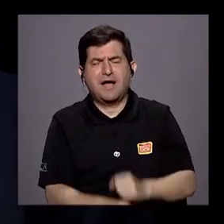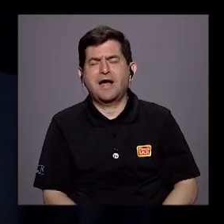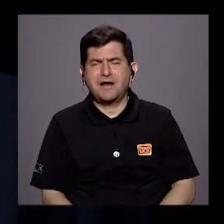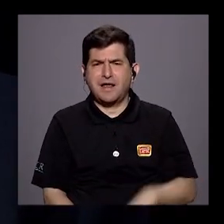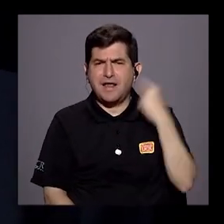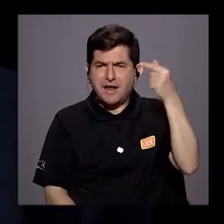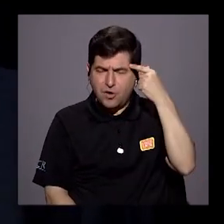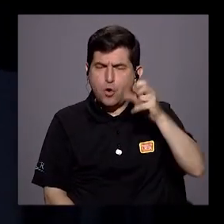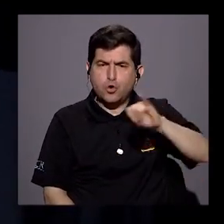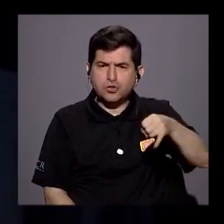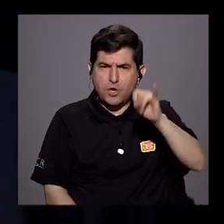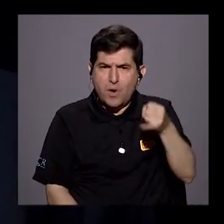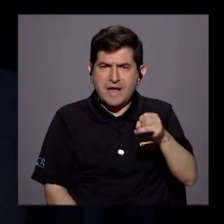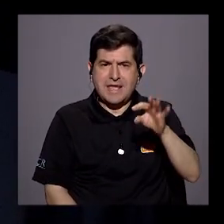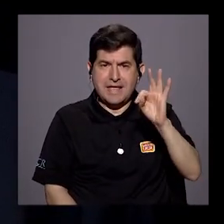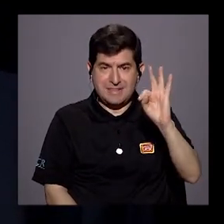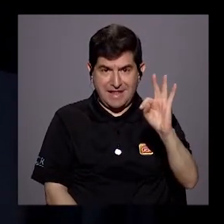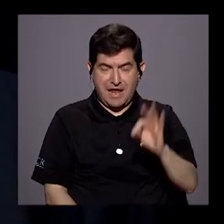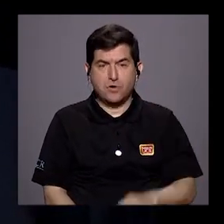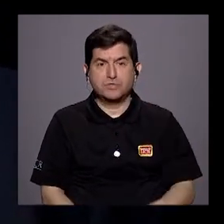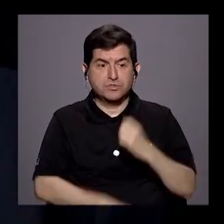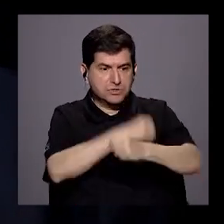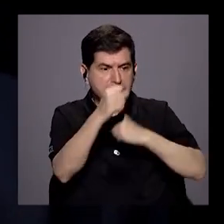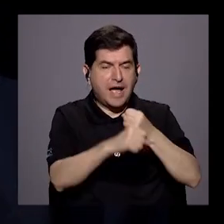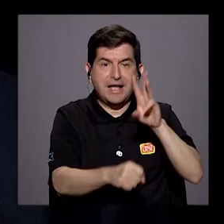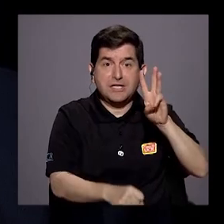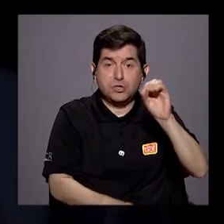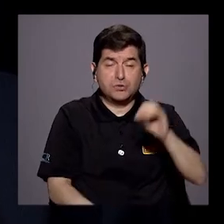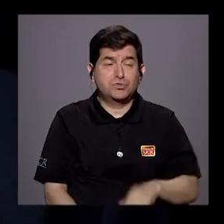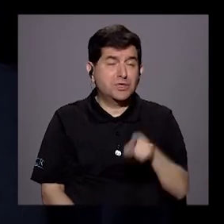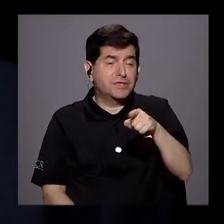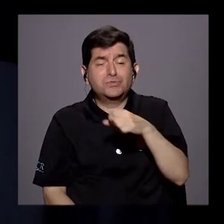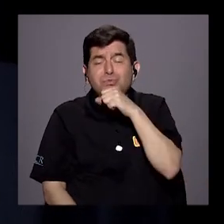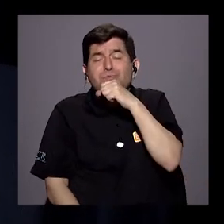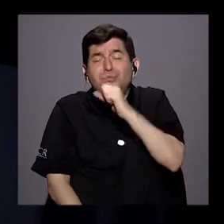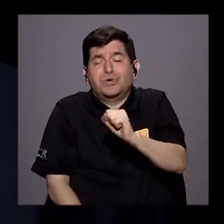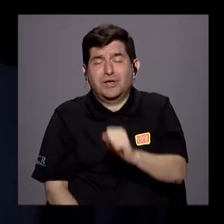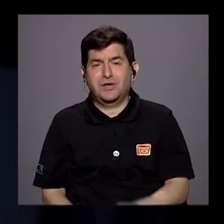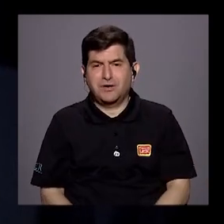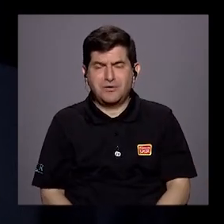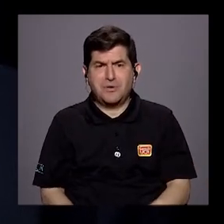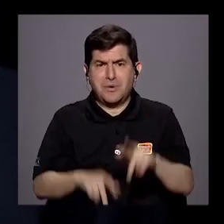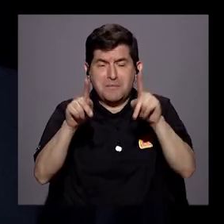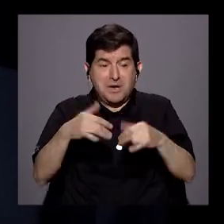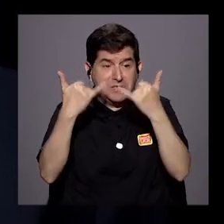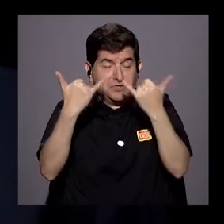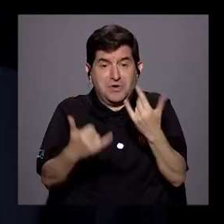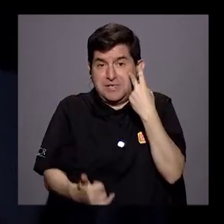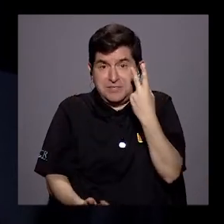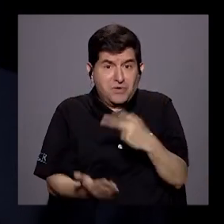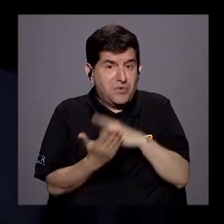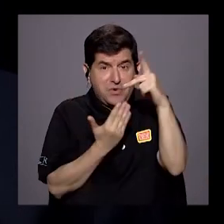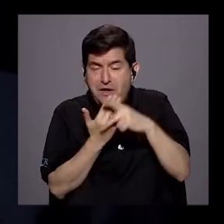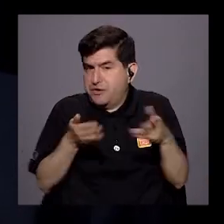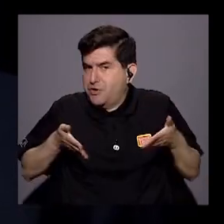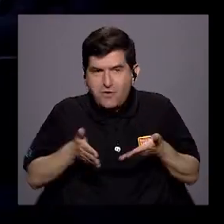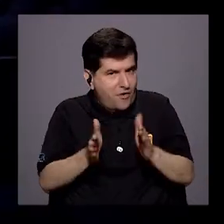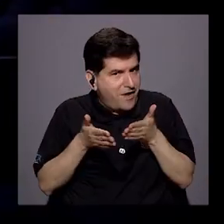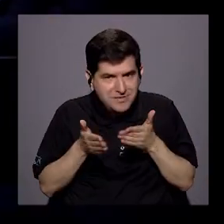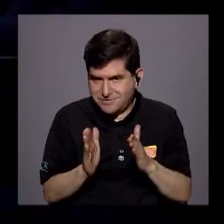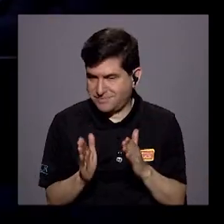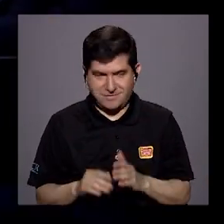hablando de 60 historia casi nadie los que no está viendo había sido en ese momento